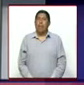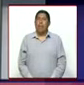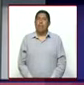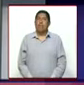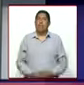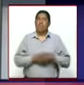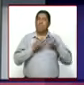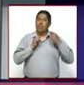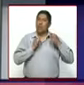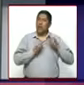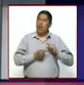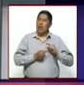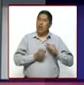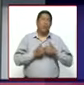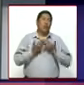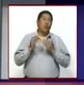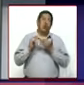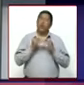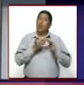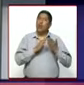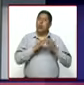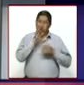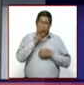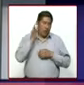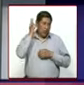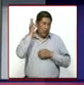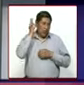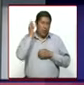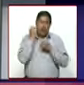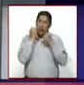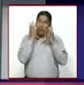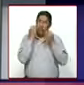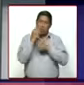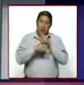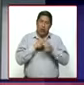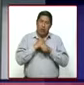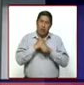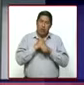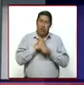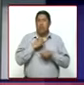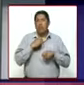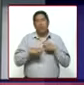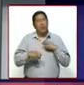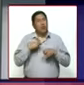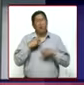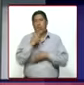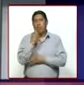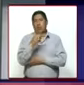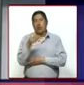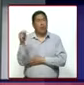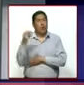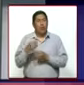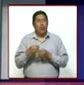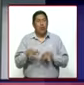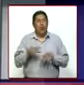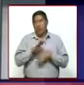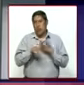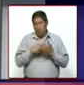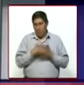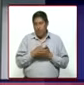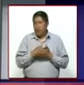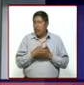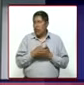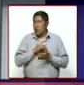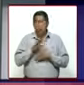Realmente duele ver cómo estas comunidades indígenas que han vivido tantos años en armonía con la naturaleza ahora lo están perdiendo absolutamente